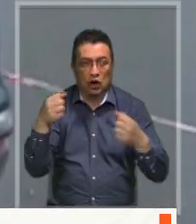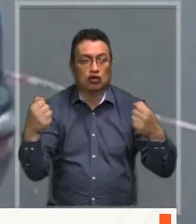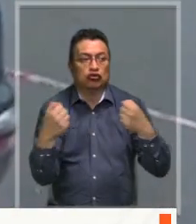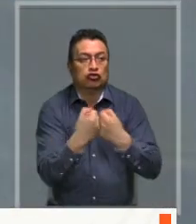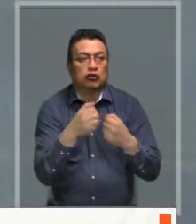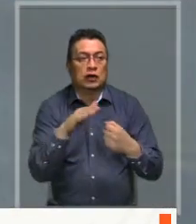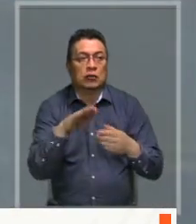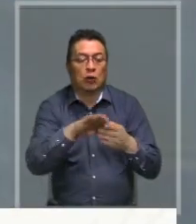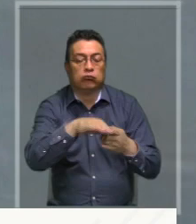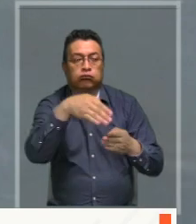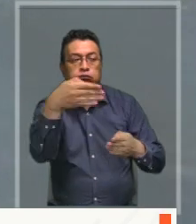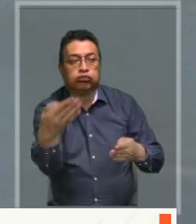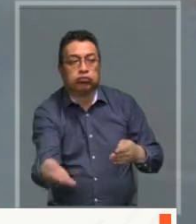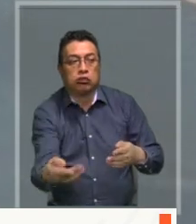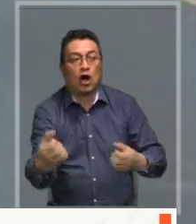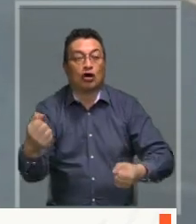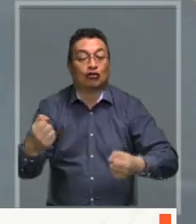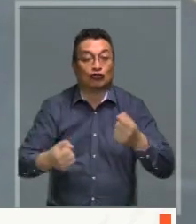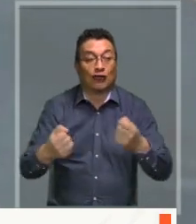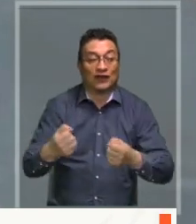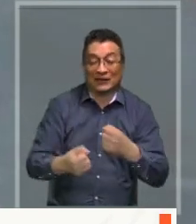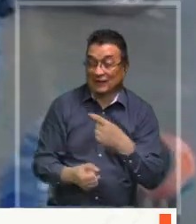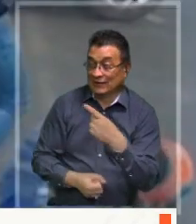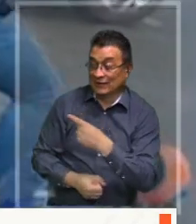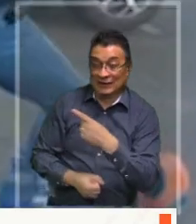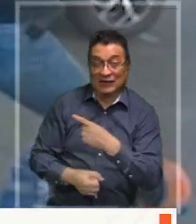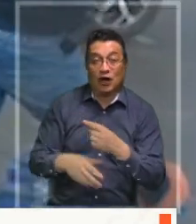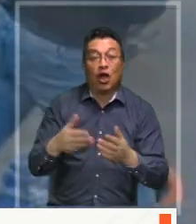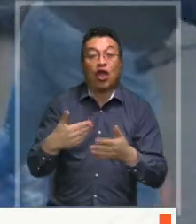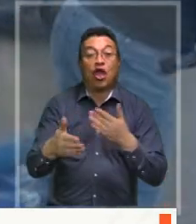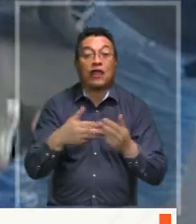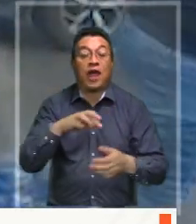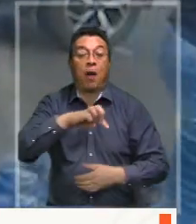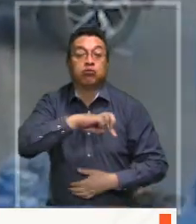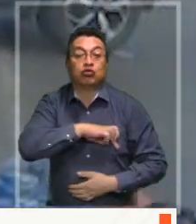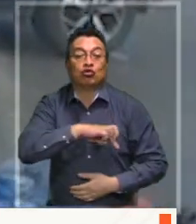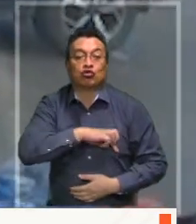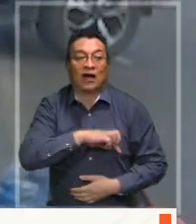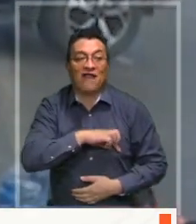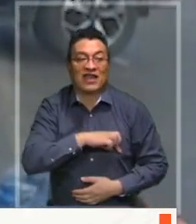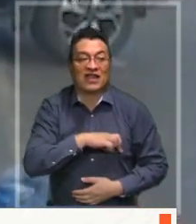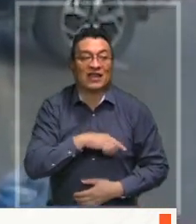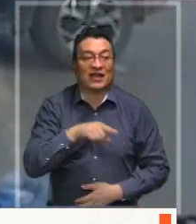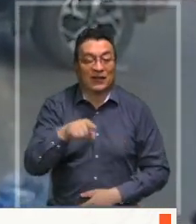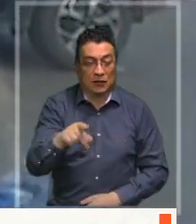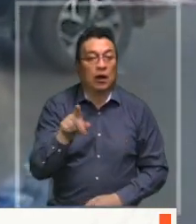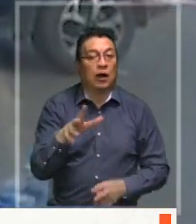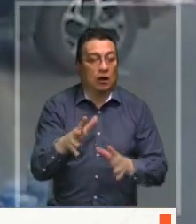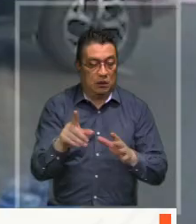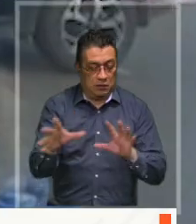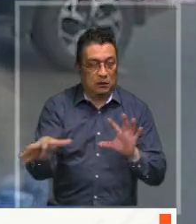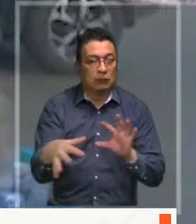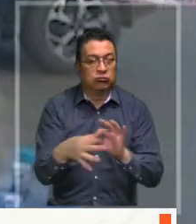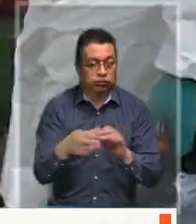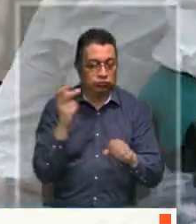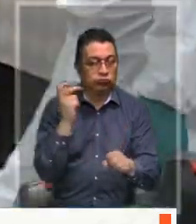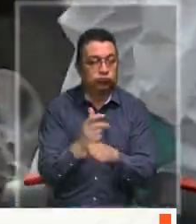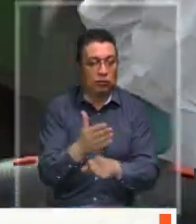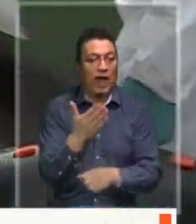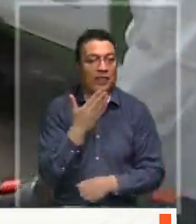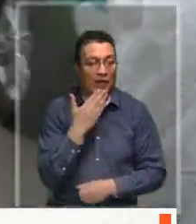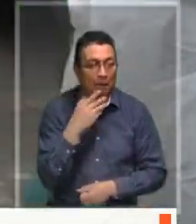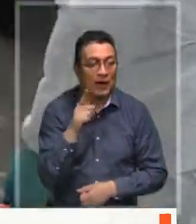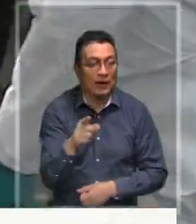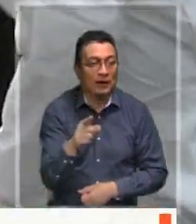posterior volcamiento que provocó el conductor de esta camioneta en Puchuncaví, que de manera preliminar estaría implicado en el millonario robo.